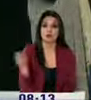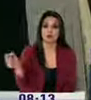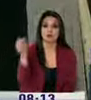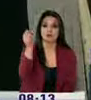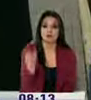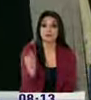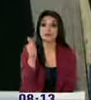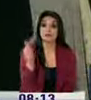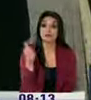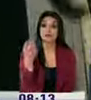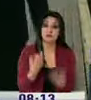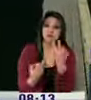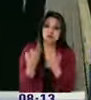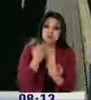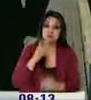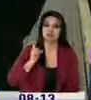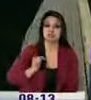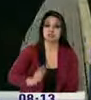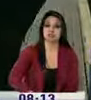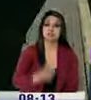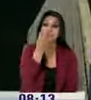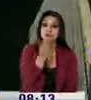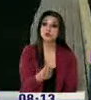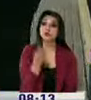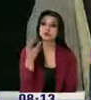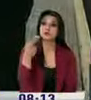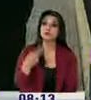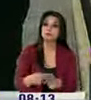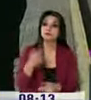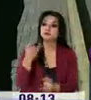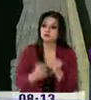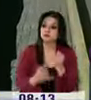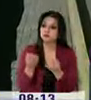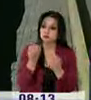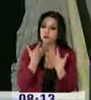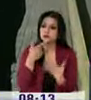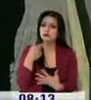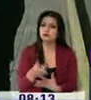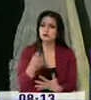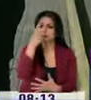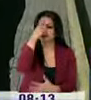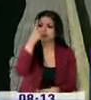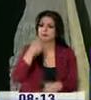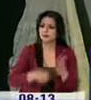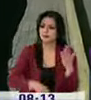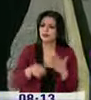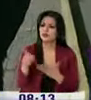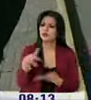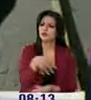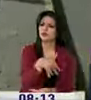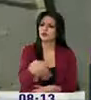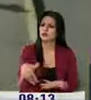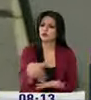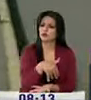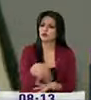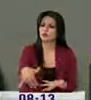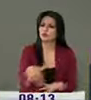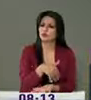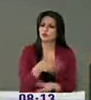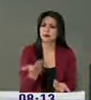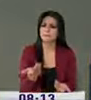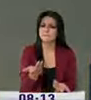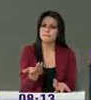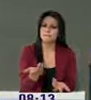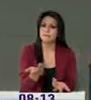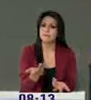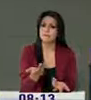con ellos para que nos las digan. Buenos días, vecino, ayúdame con su nombre y apellido y cuénteme entonces cuáles serían estas inquietudes, las dudas que les